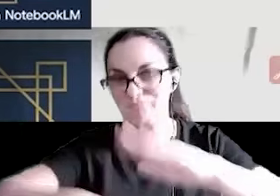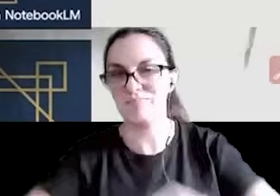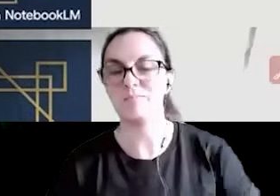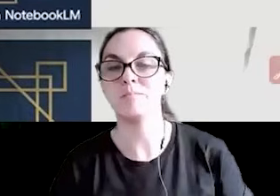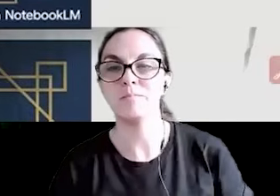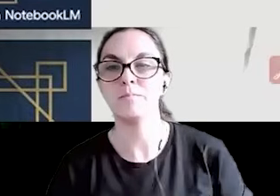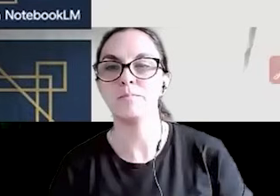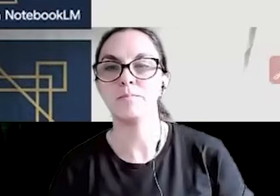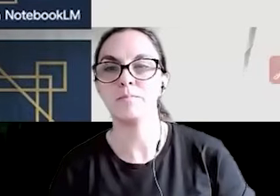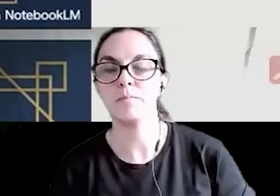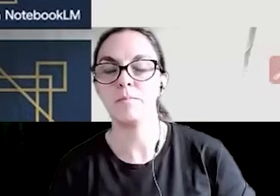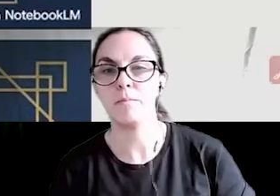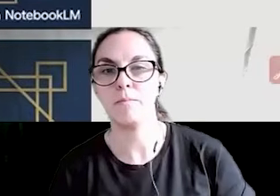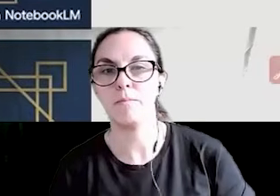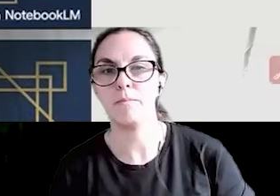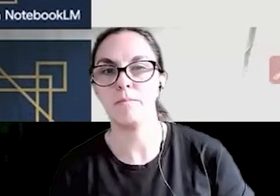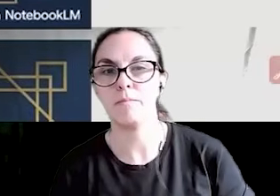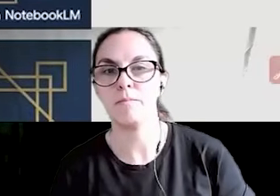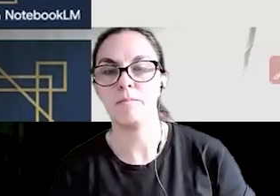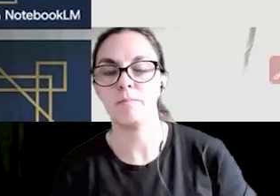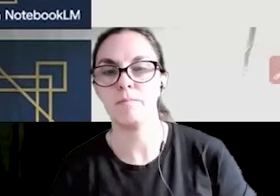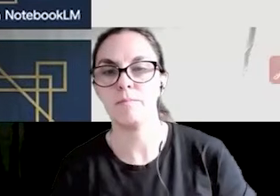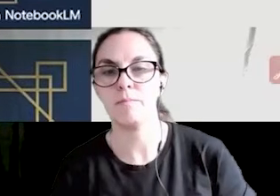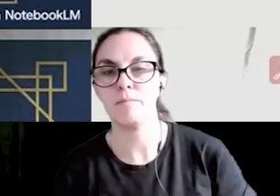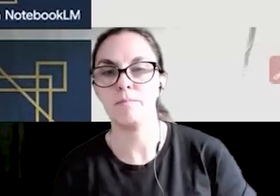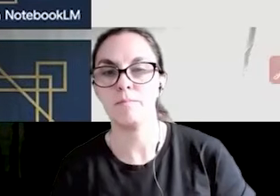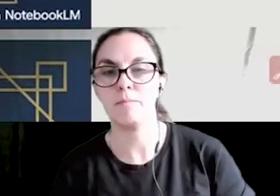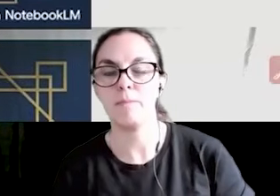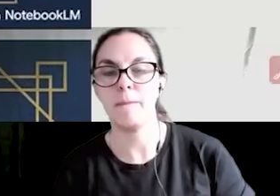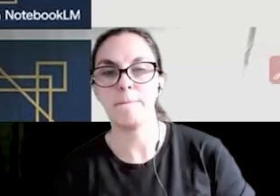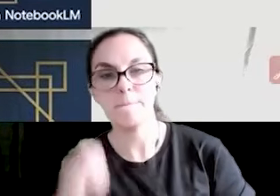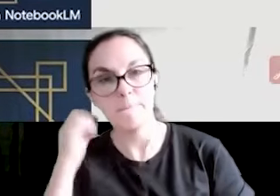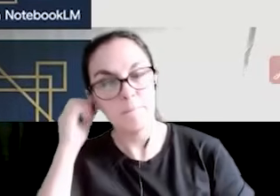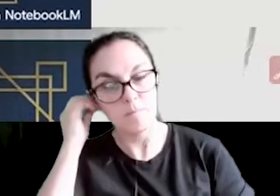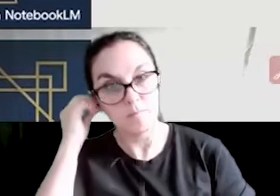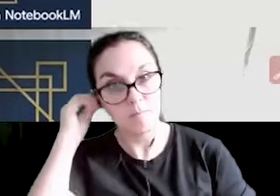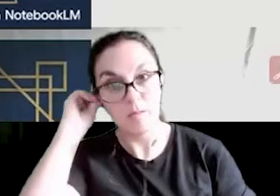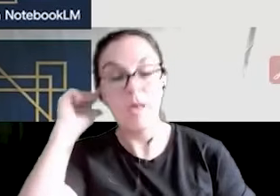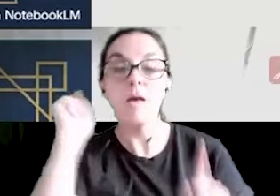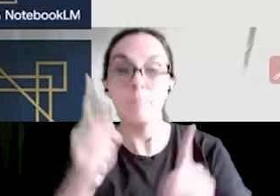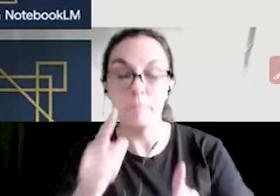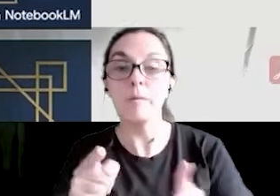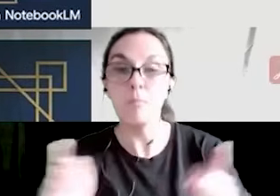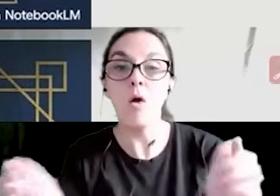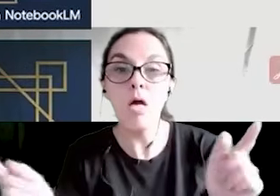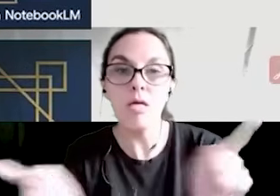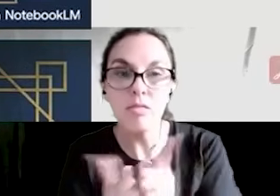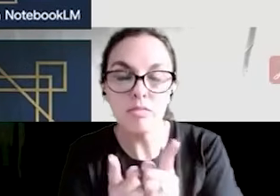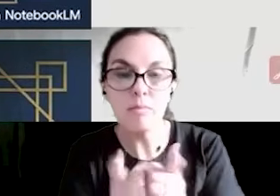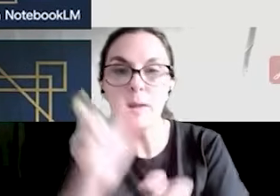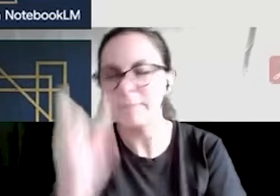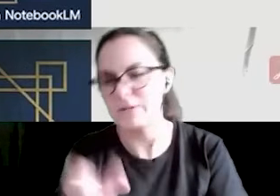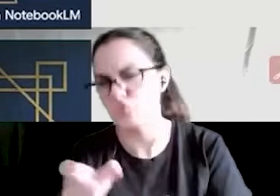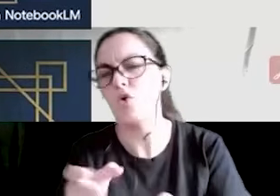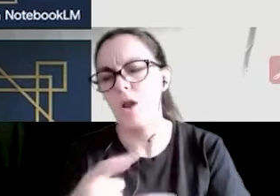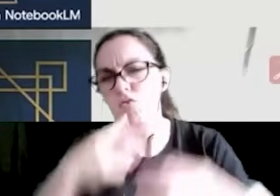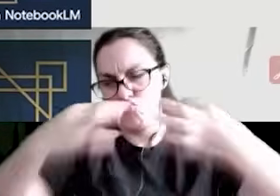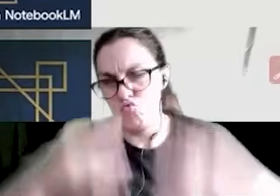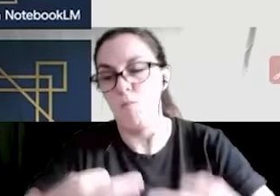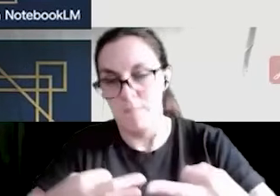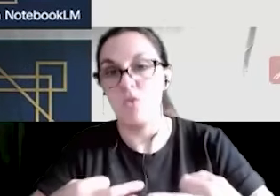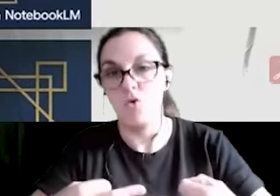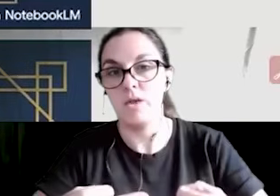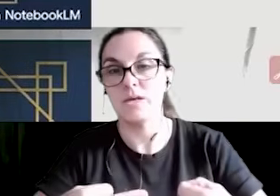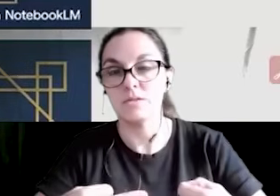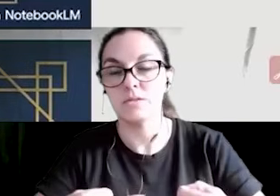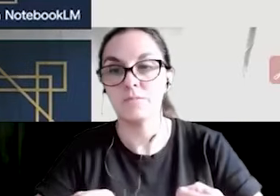5 años. Siguiendo esta línea de que esa reducción de la prescripción aplica para buenos contribuyentes, en materia de